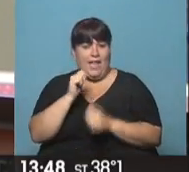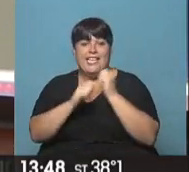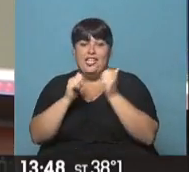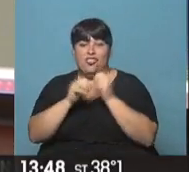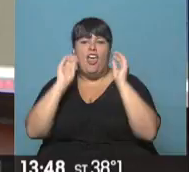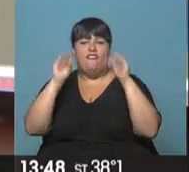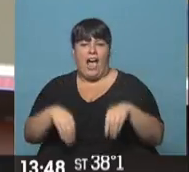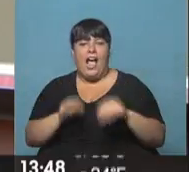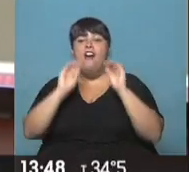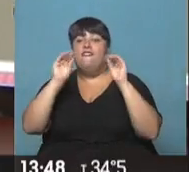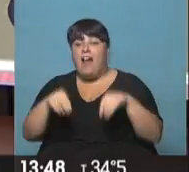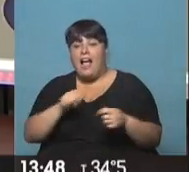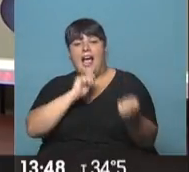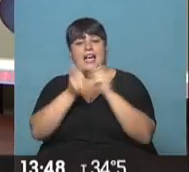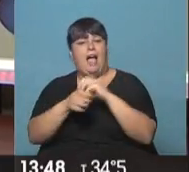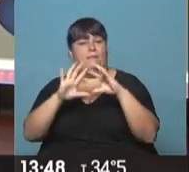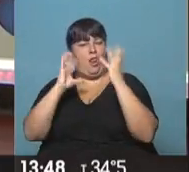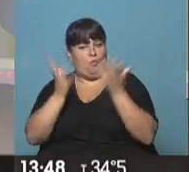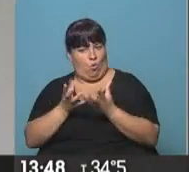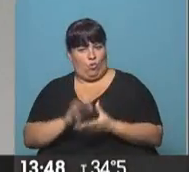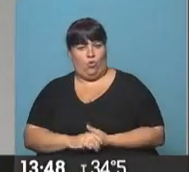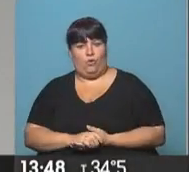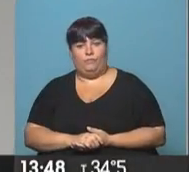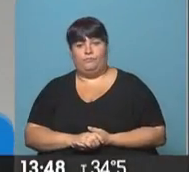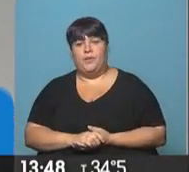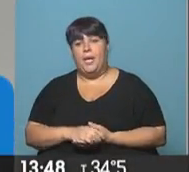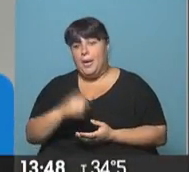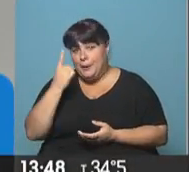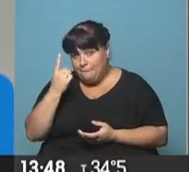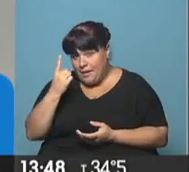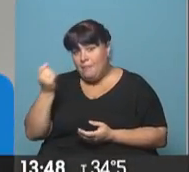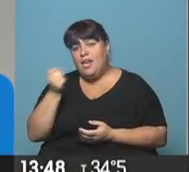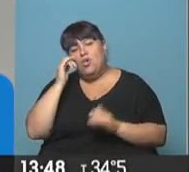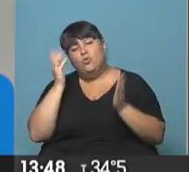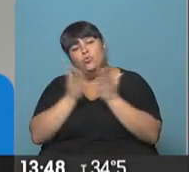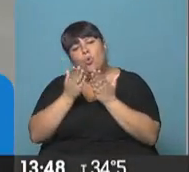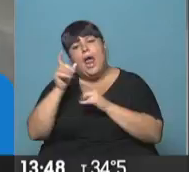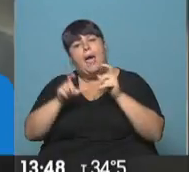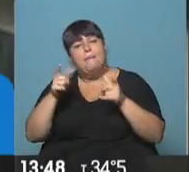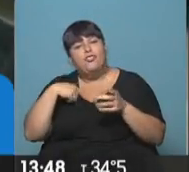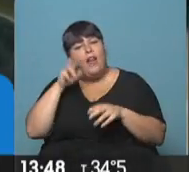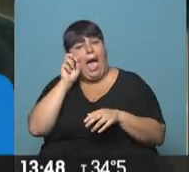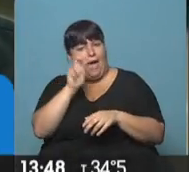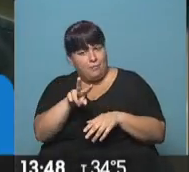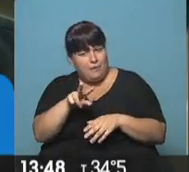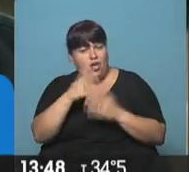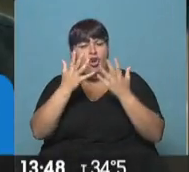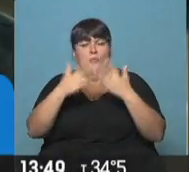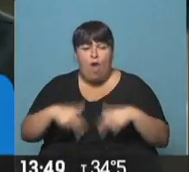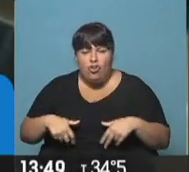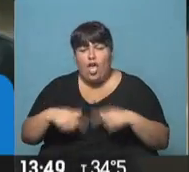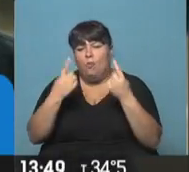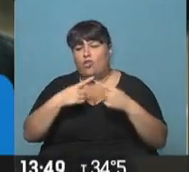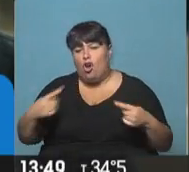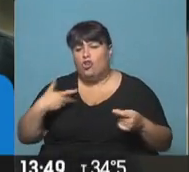de fracasos y fracasados que cambiaron el mundo. Principalmente tratando de analizar la gente a la cual admiro, que ha hecho proyectos, que ha hecho cosas